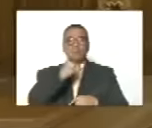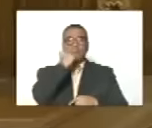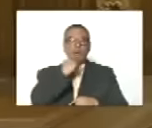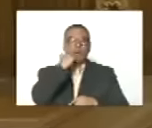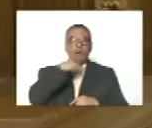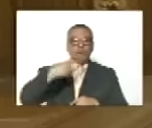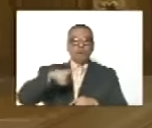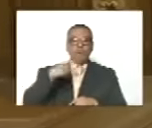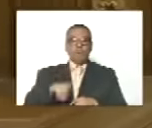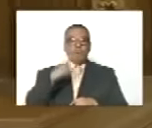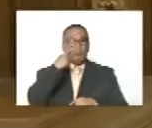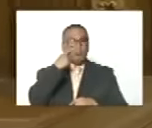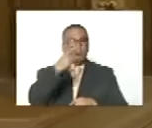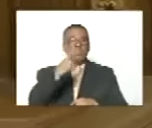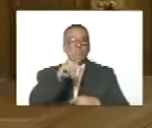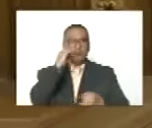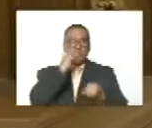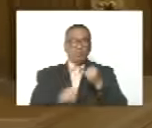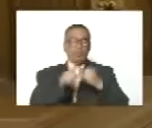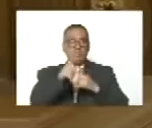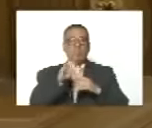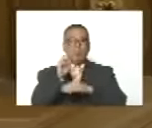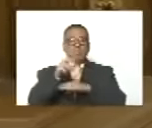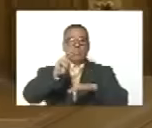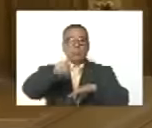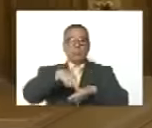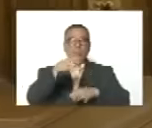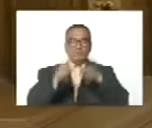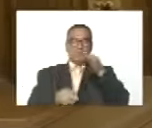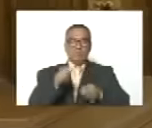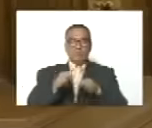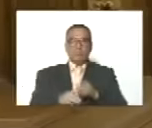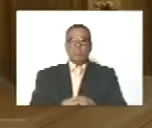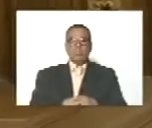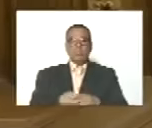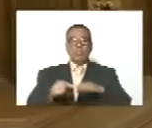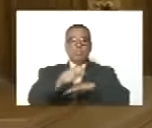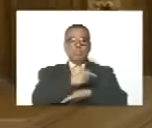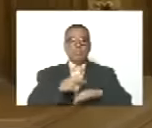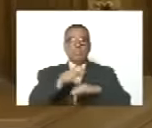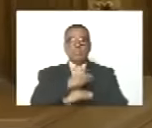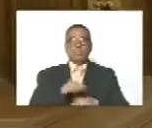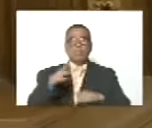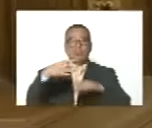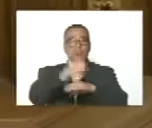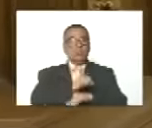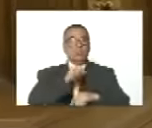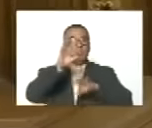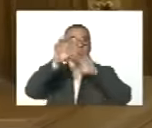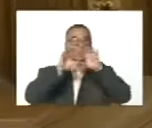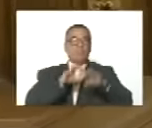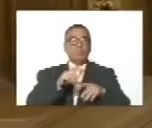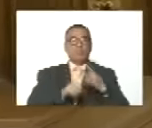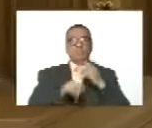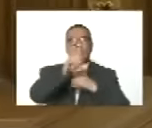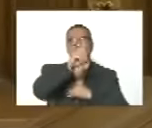del derecho a veto por este último en el Consejo de Seguridad, para que el Estado palestino logre ser la nación